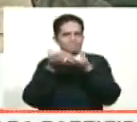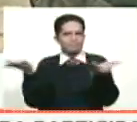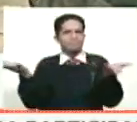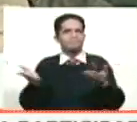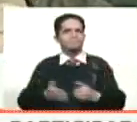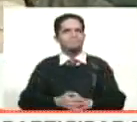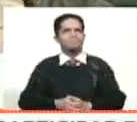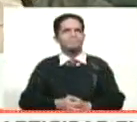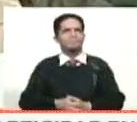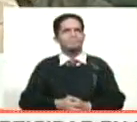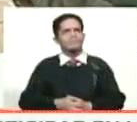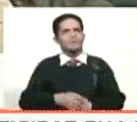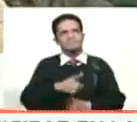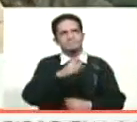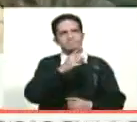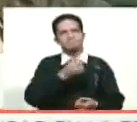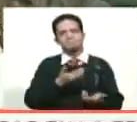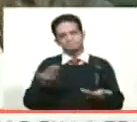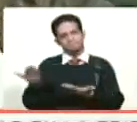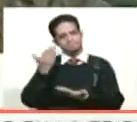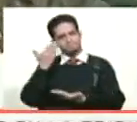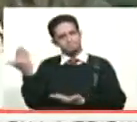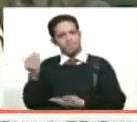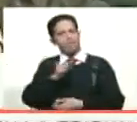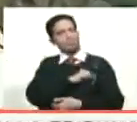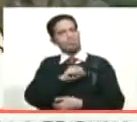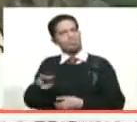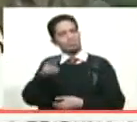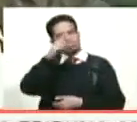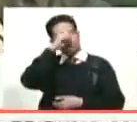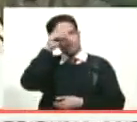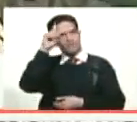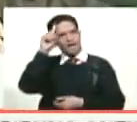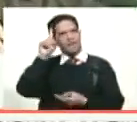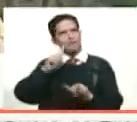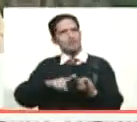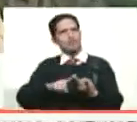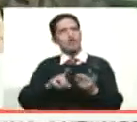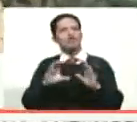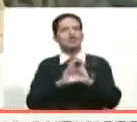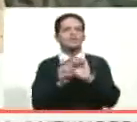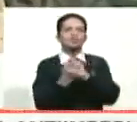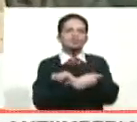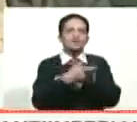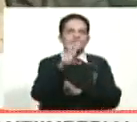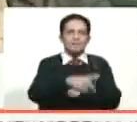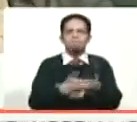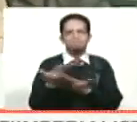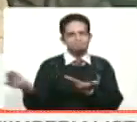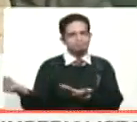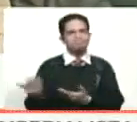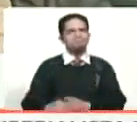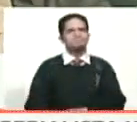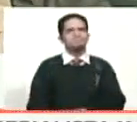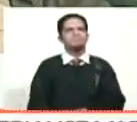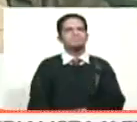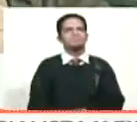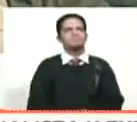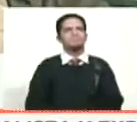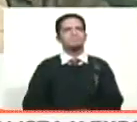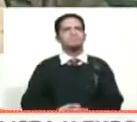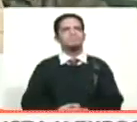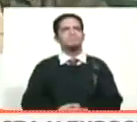compañero Diosdado Cabello, presidente de la Asamblea Nacional Constituyente, constituyentes presentes,